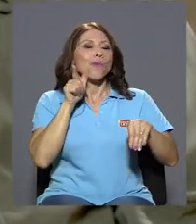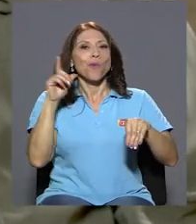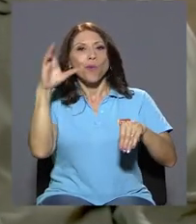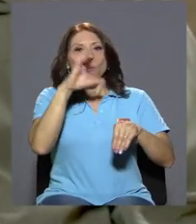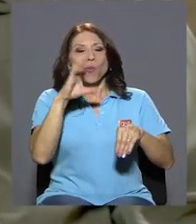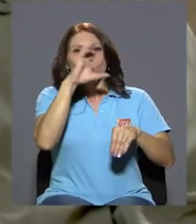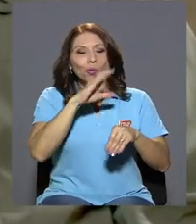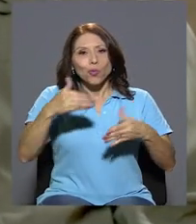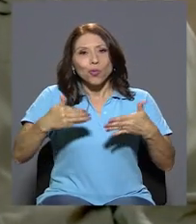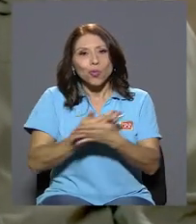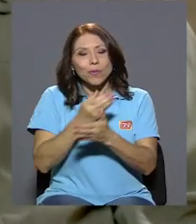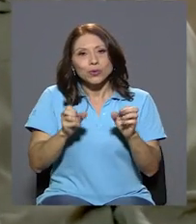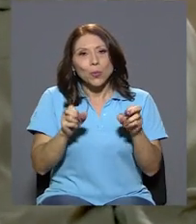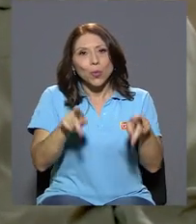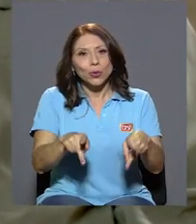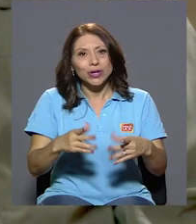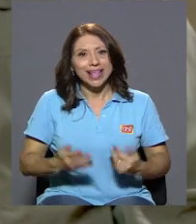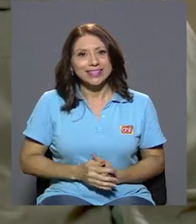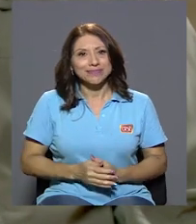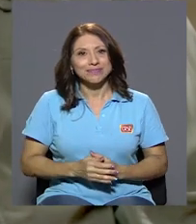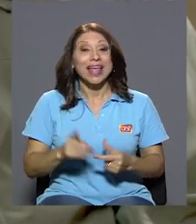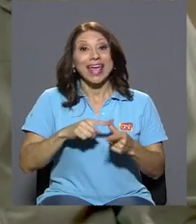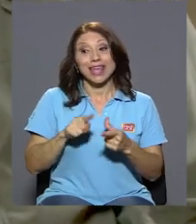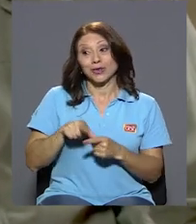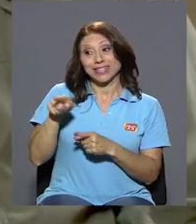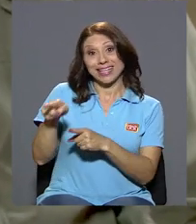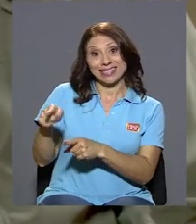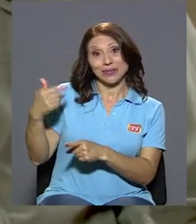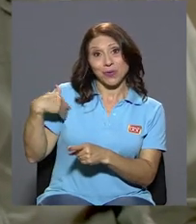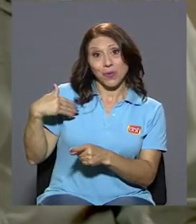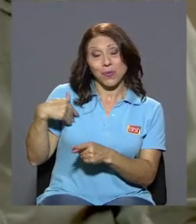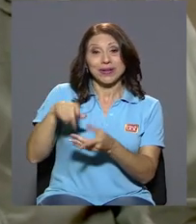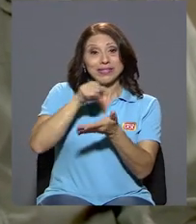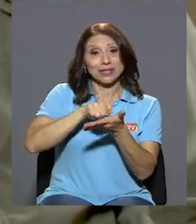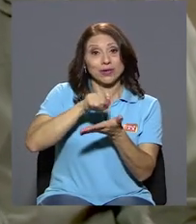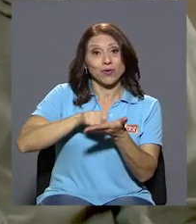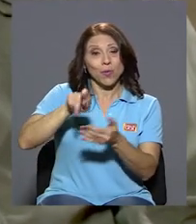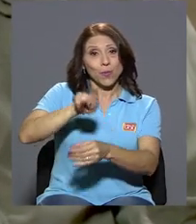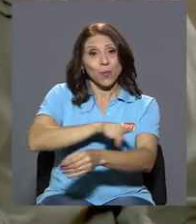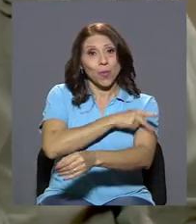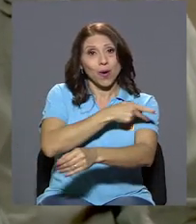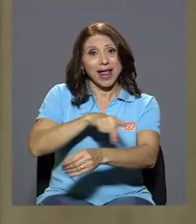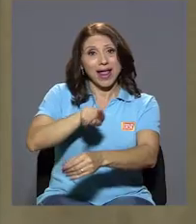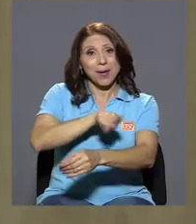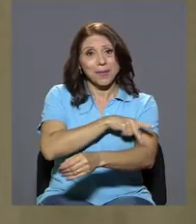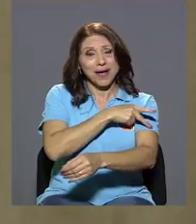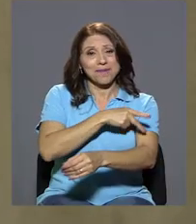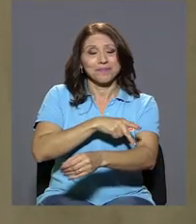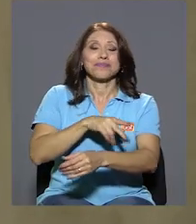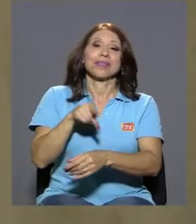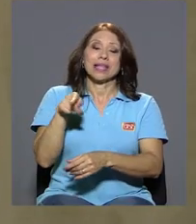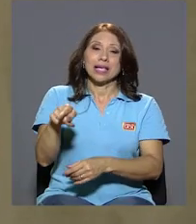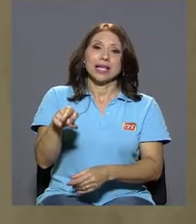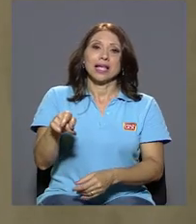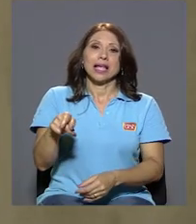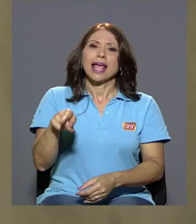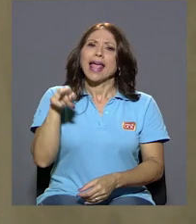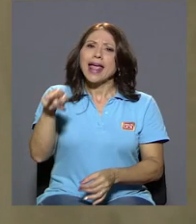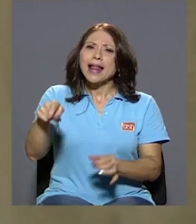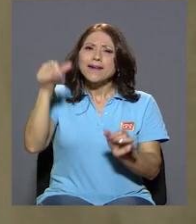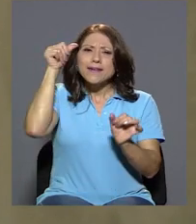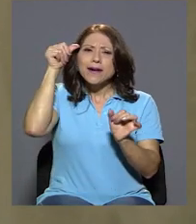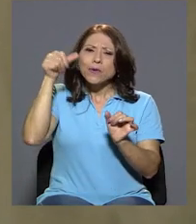buscando nuevas oportunidades entonces en este nuevo poema este nuevo este poemas joven del joven escritor